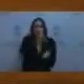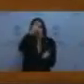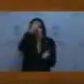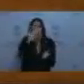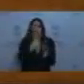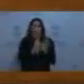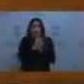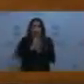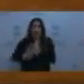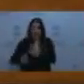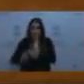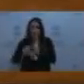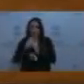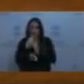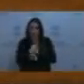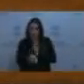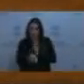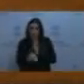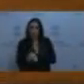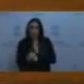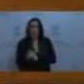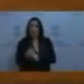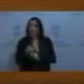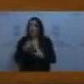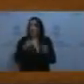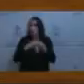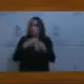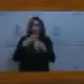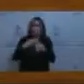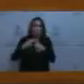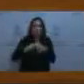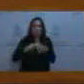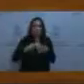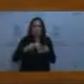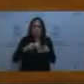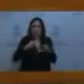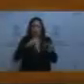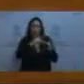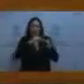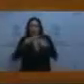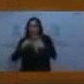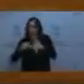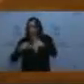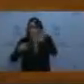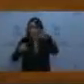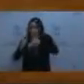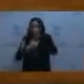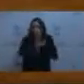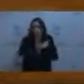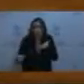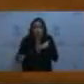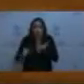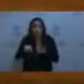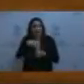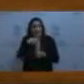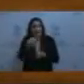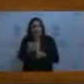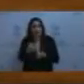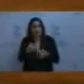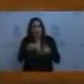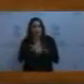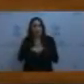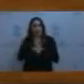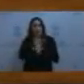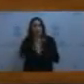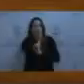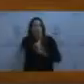designado que esté un partido político encabezado por fulanito de tal al mando, lo que no puede ser es que luego se nombre una gestora, sabe Dios